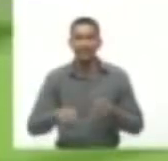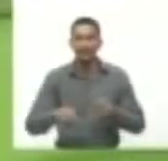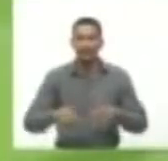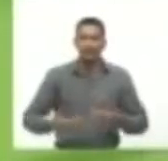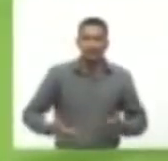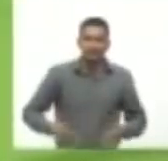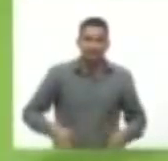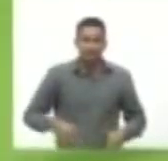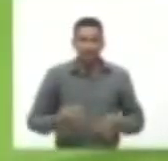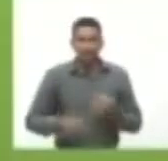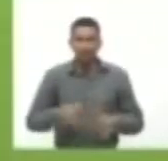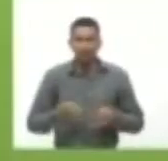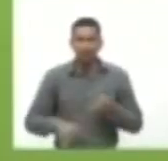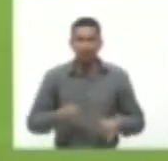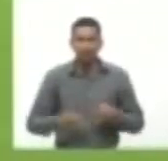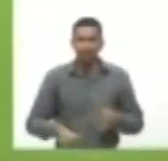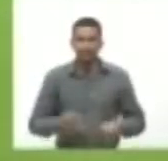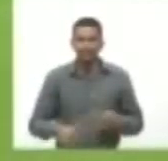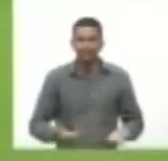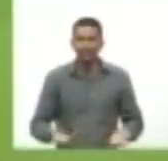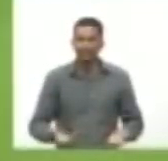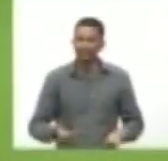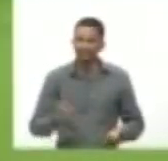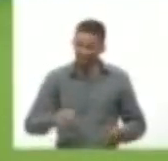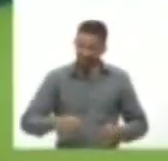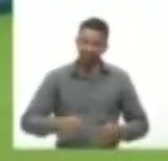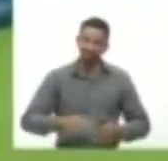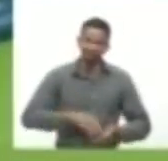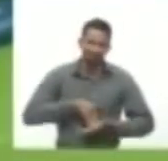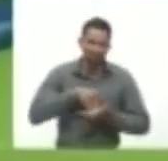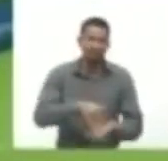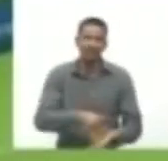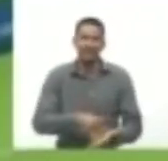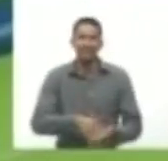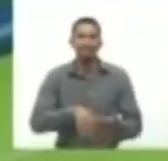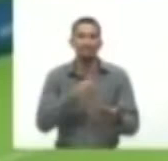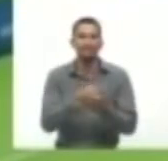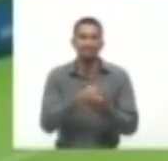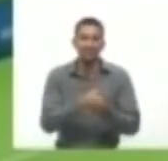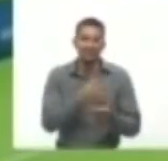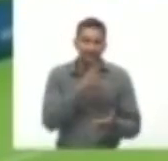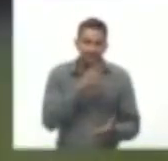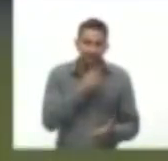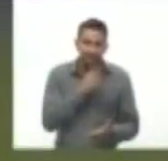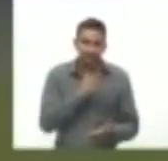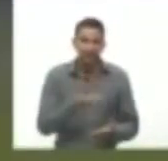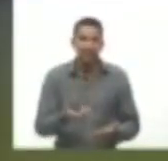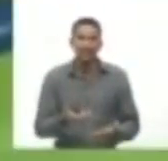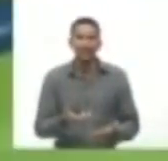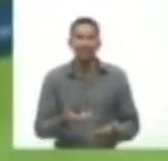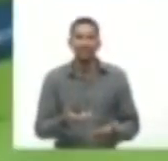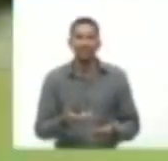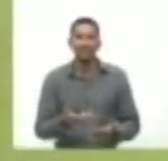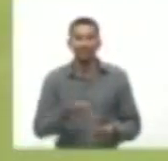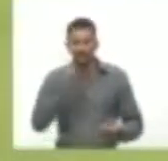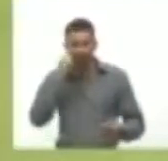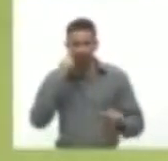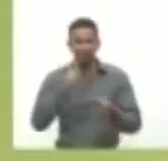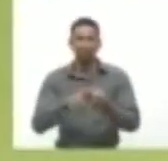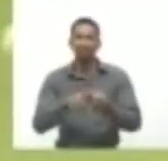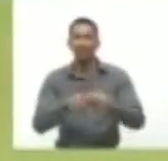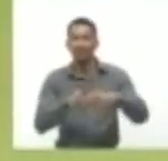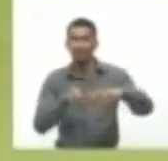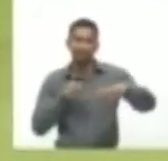nerviosismo, sin el arresto para ir a presionar o por lo menos para ir a buscar el arco contrario. El